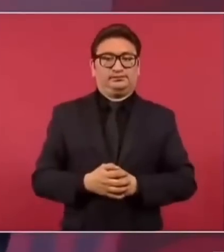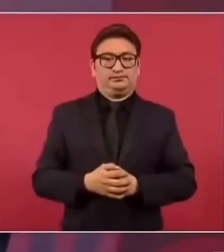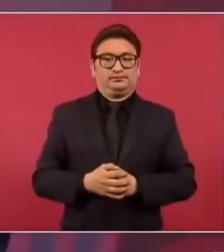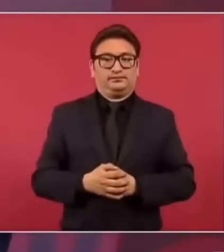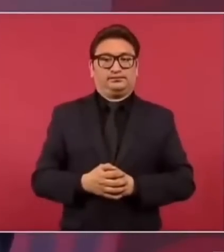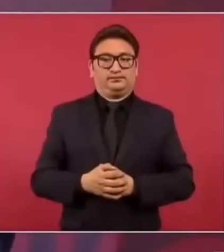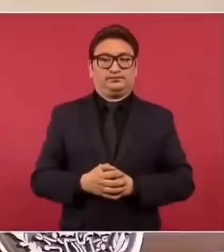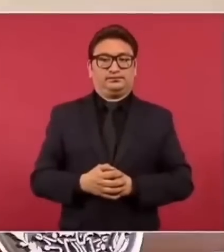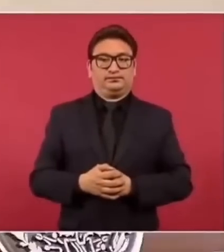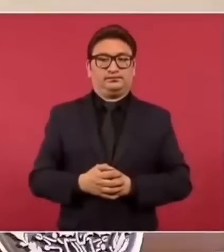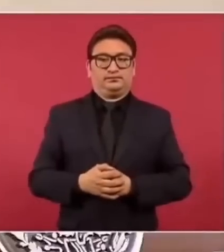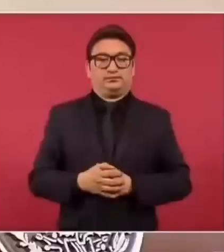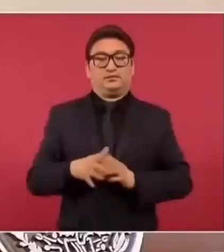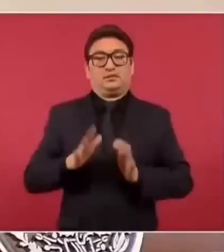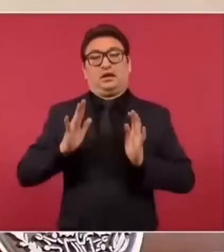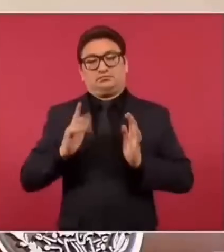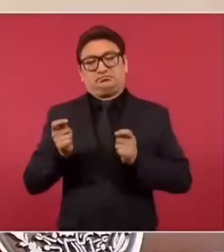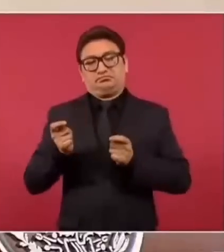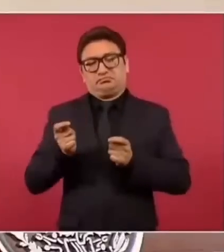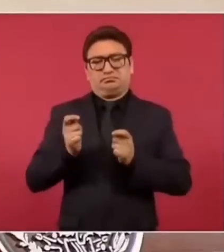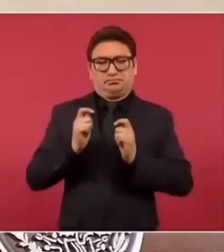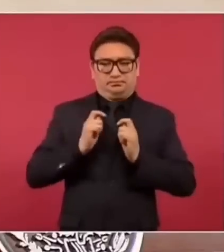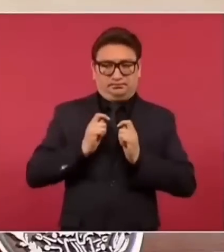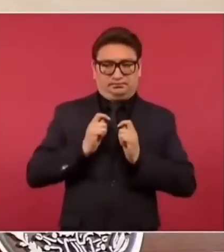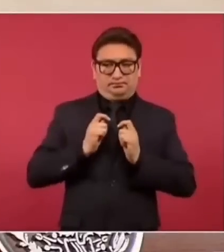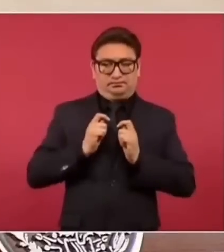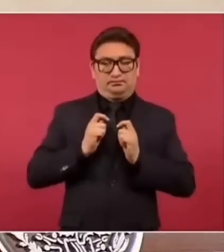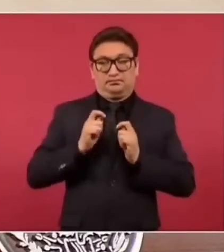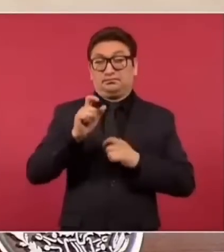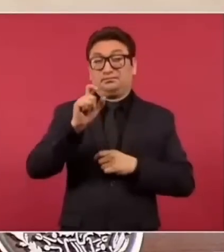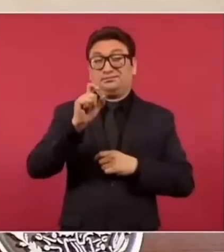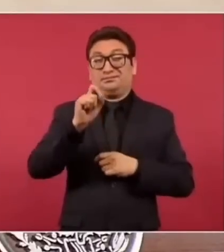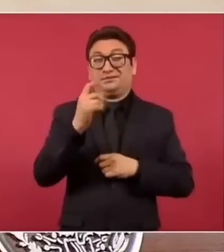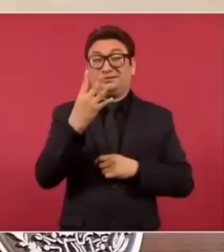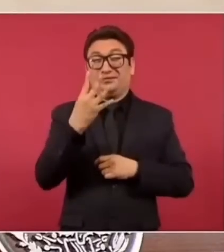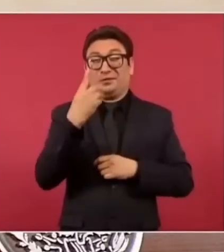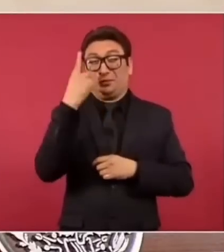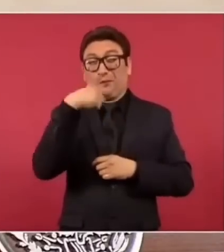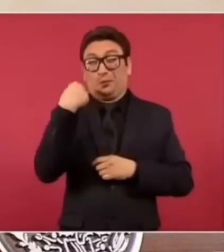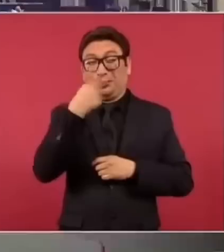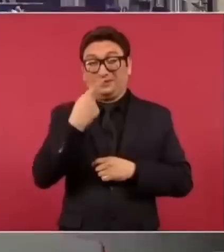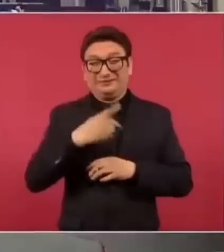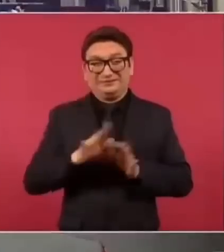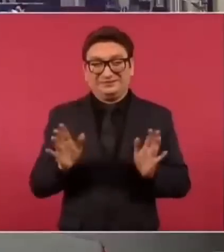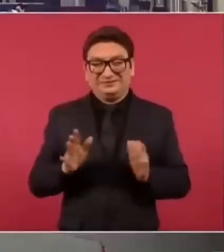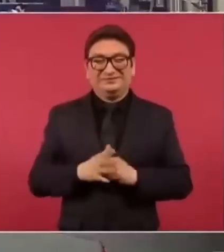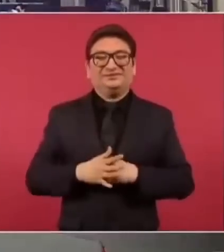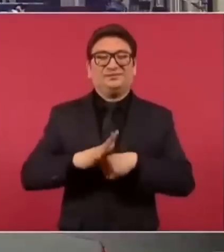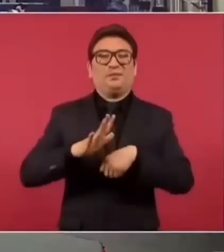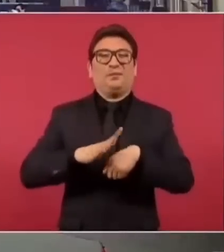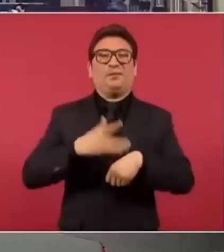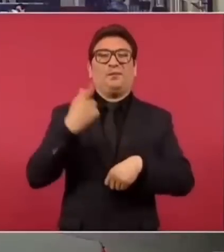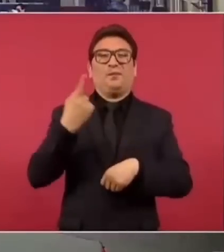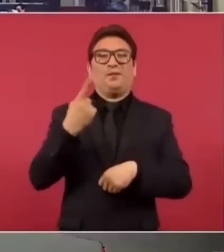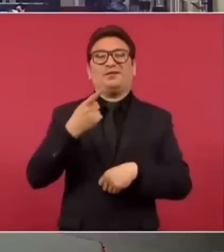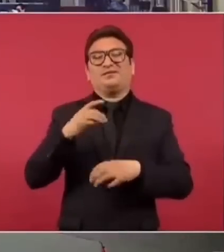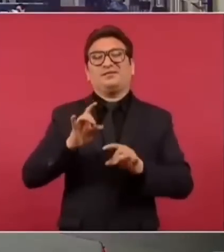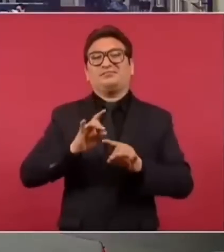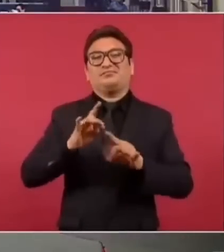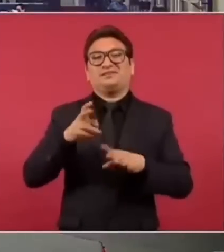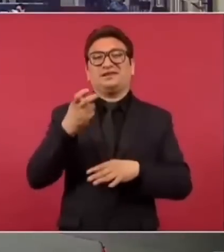Y pues fui oficial mayor 24 horas, porque fueron también de esas